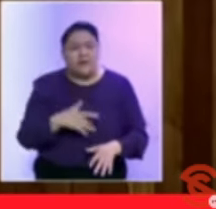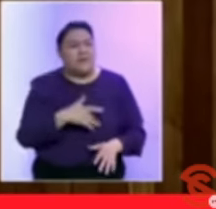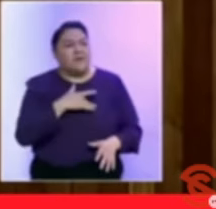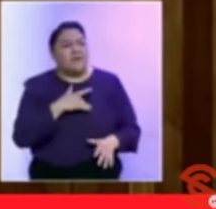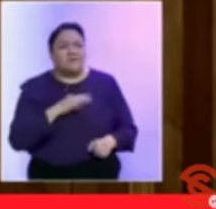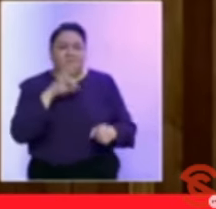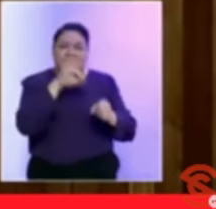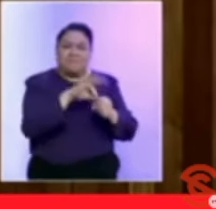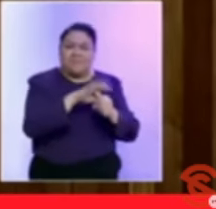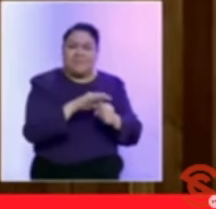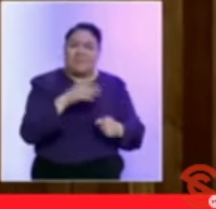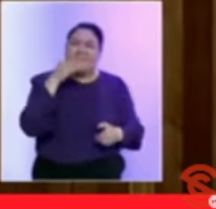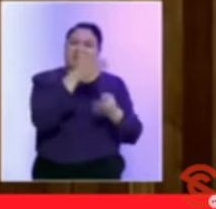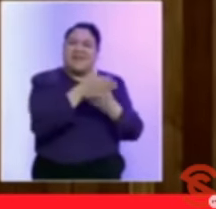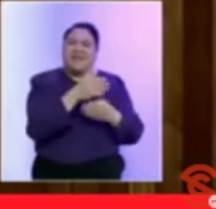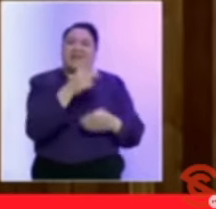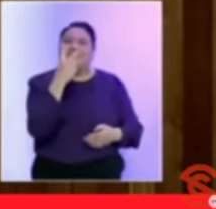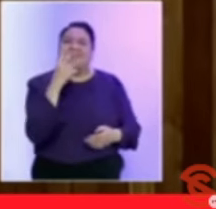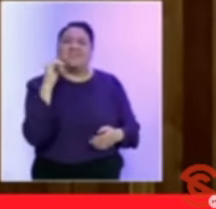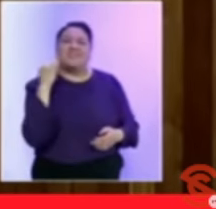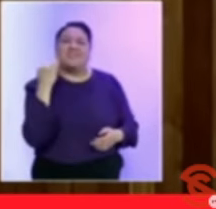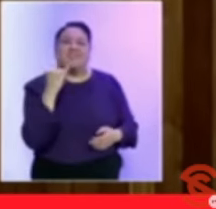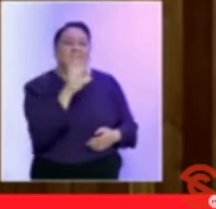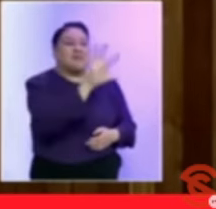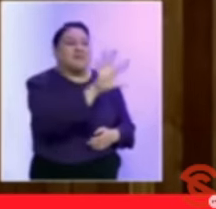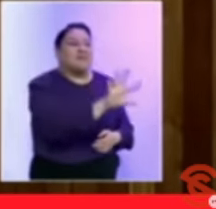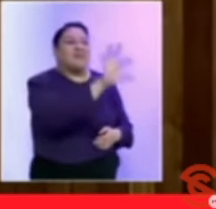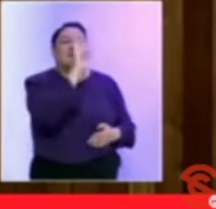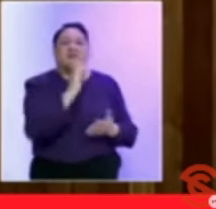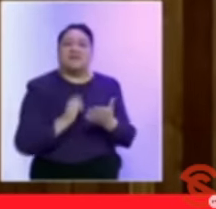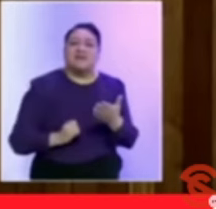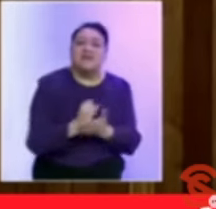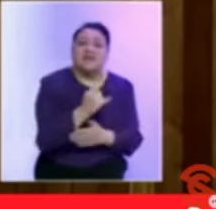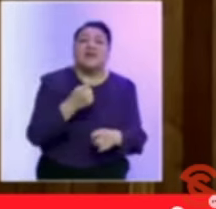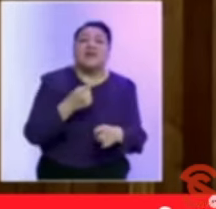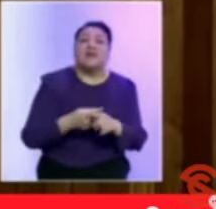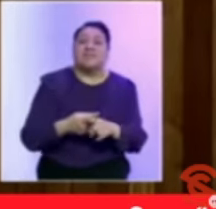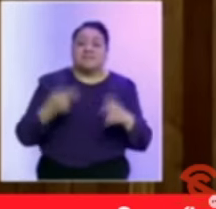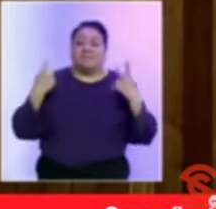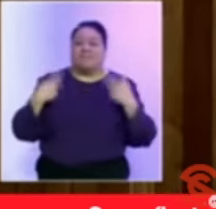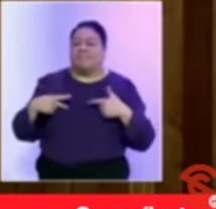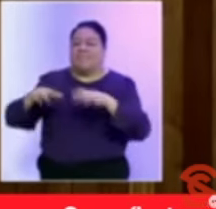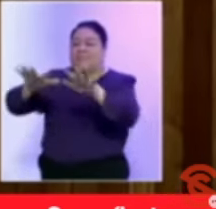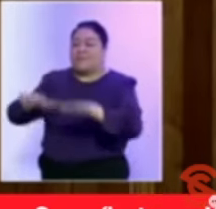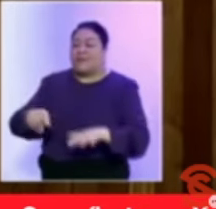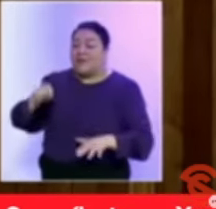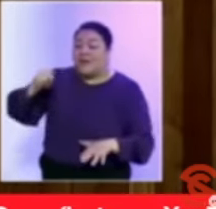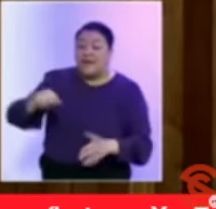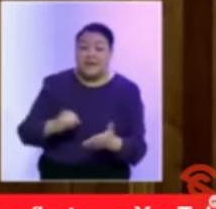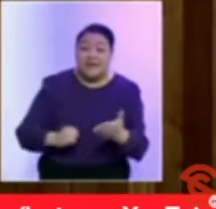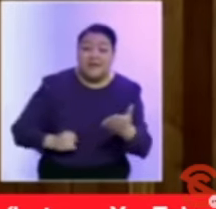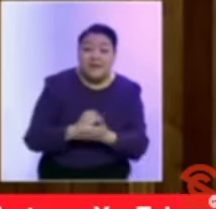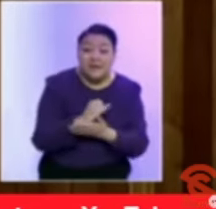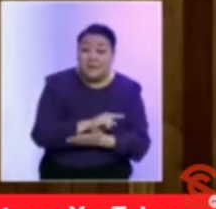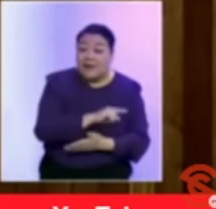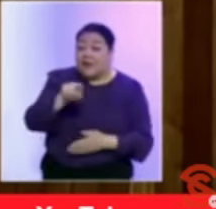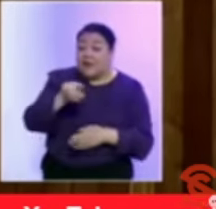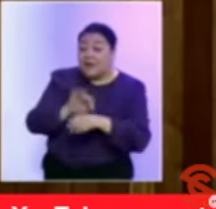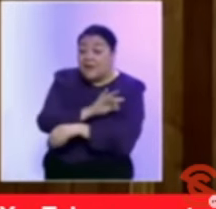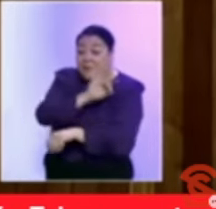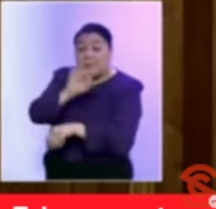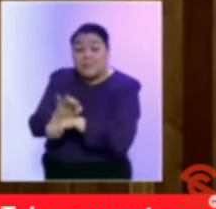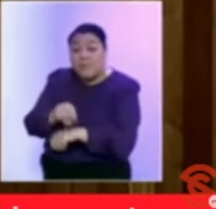junio que la democracia reside en El poder del pueblo para el pueblo y por el